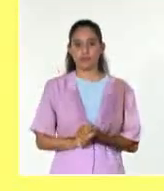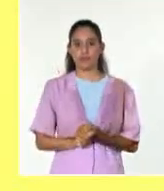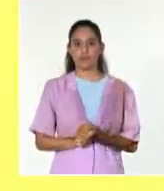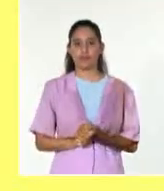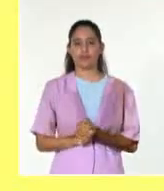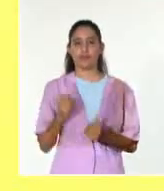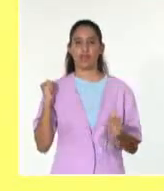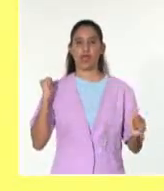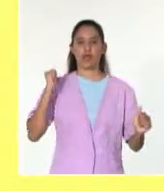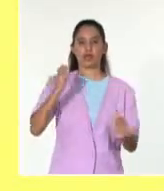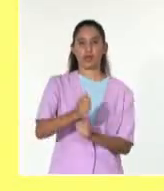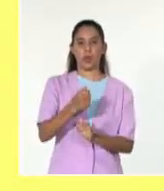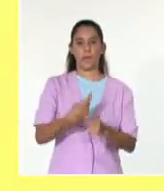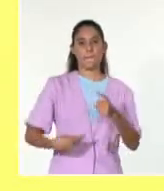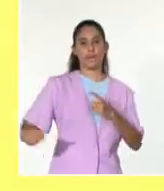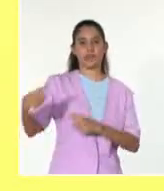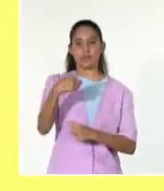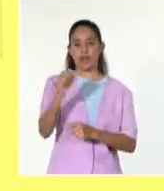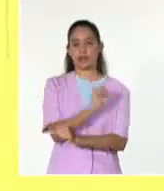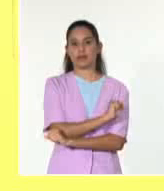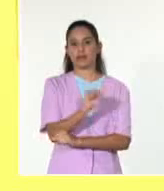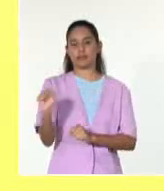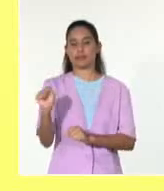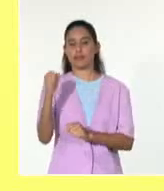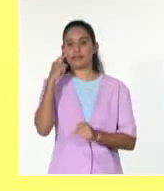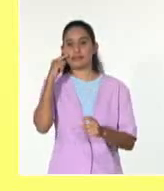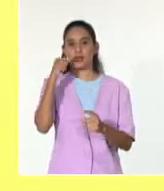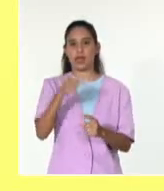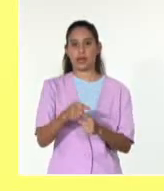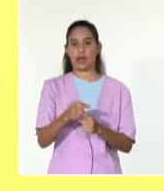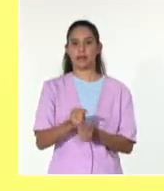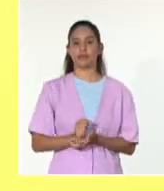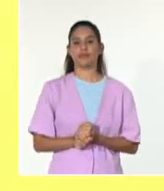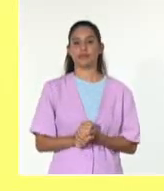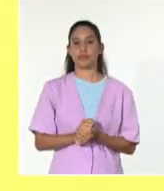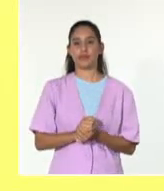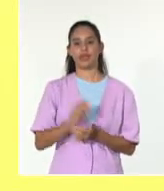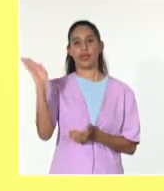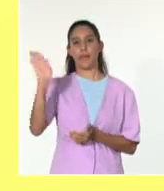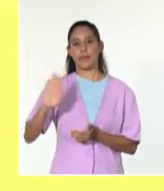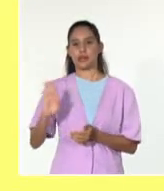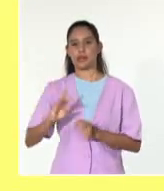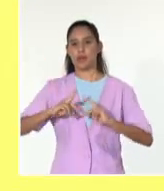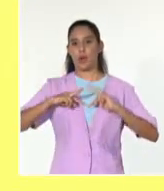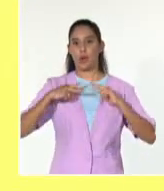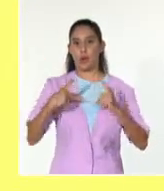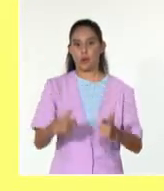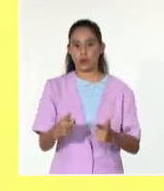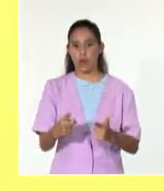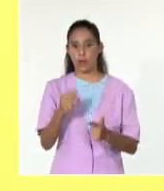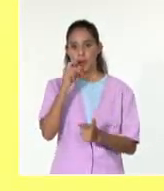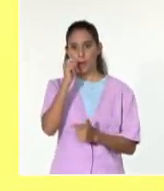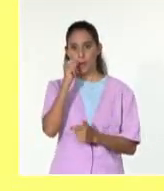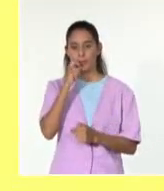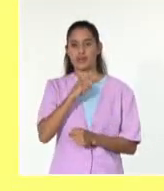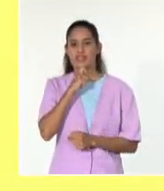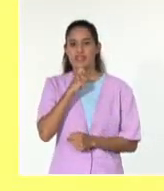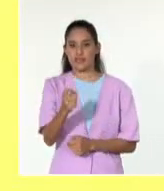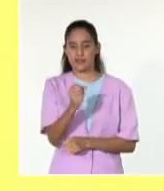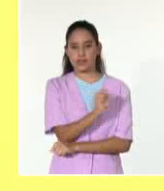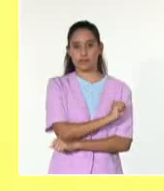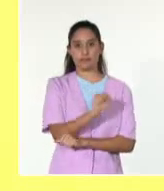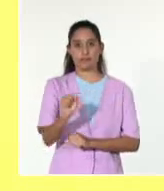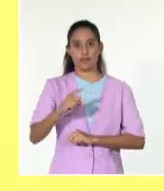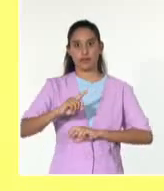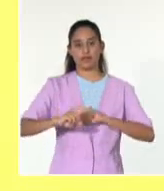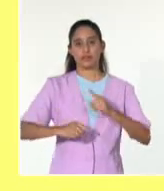estado siguiendo los rivales que vas a tener, no hay duda que el brasileño otra vez como uno de los principales adversarios, pero no solo el brasileño. Sí, no, por supuesto, hemos estudiado